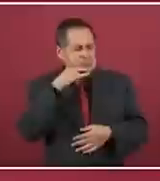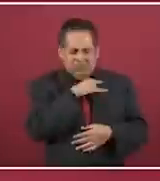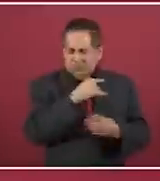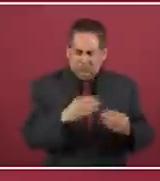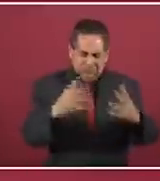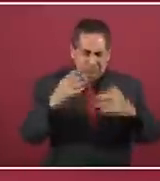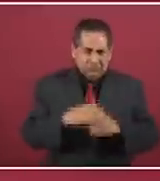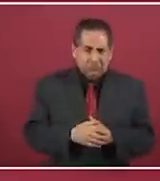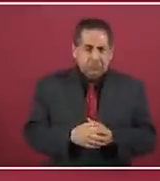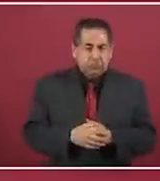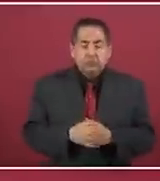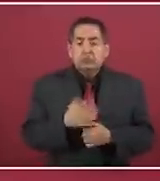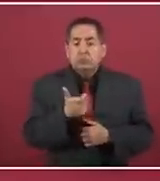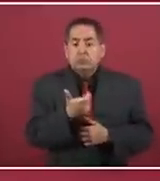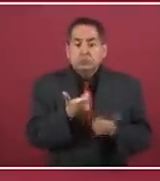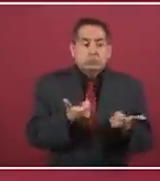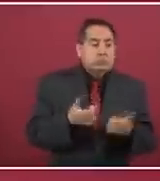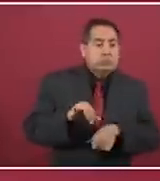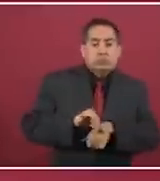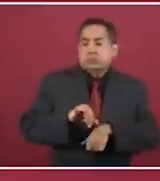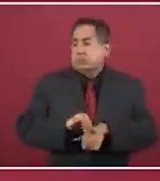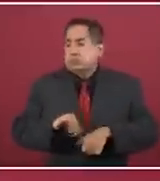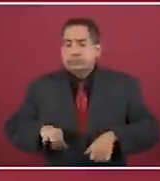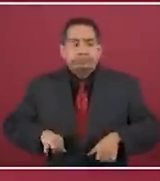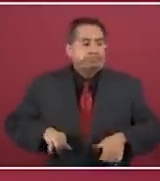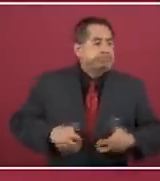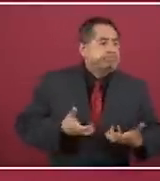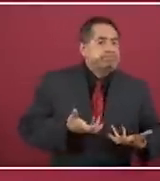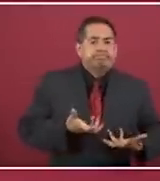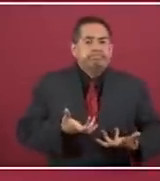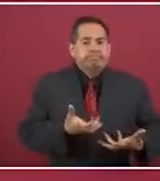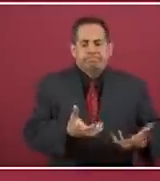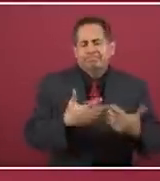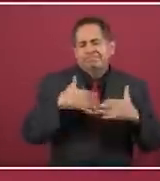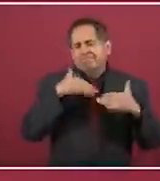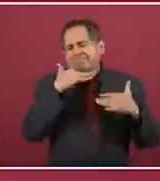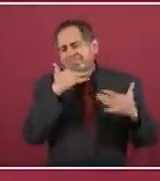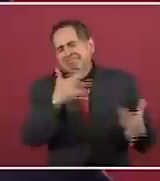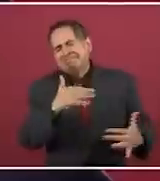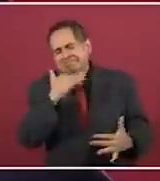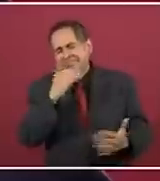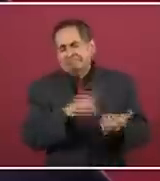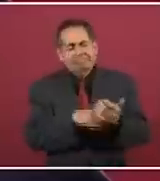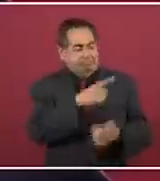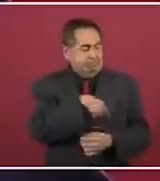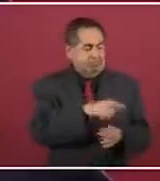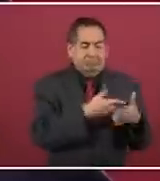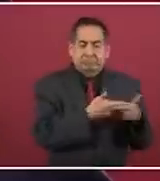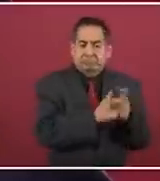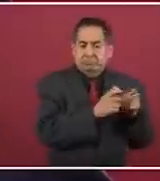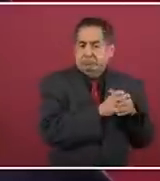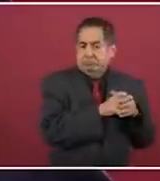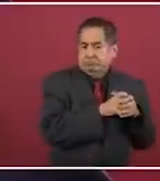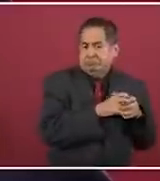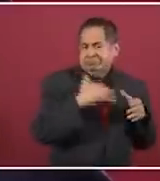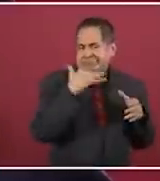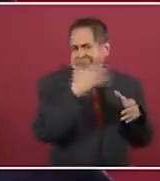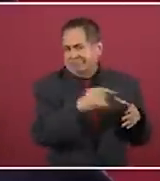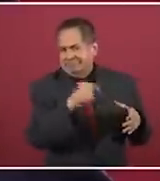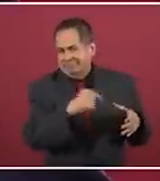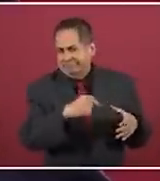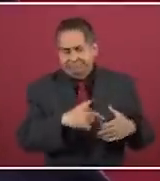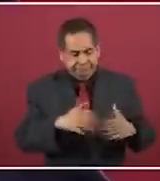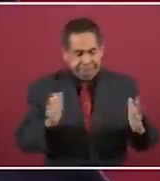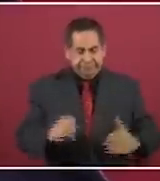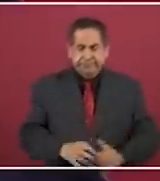Y en lo material, son muy corruptos.